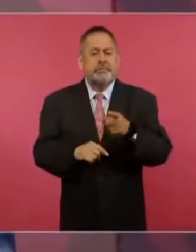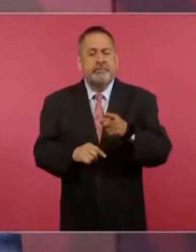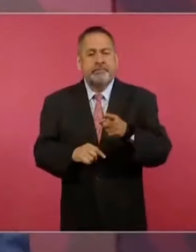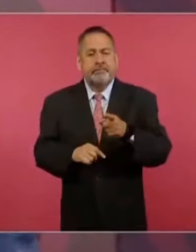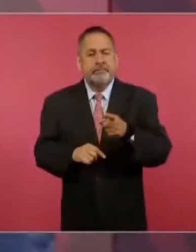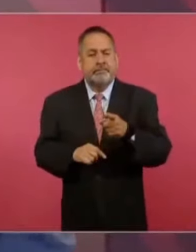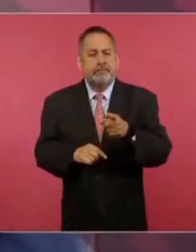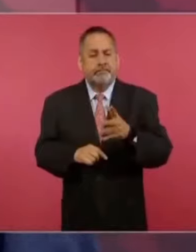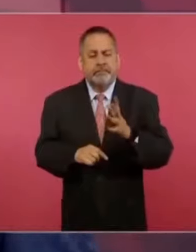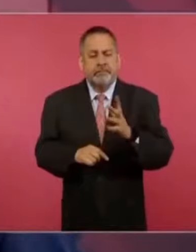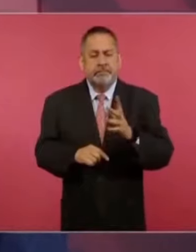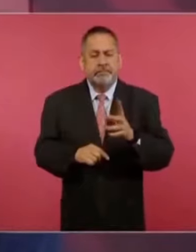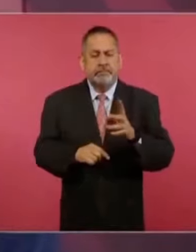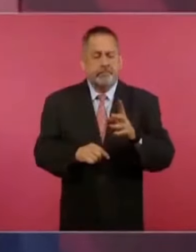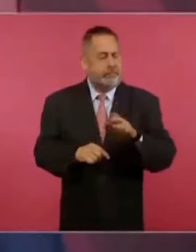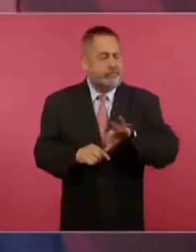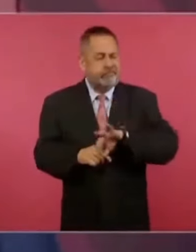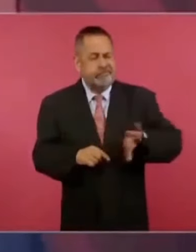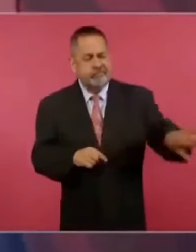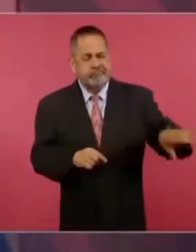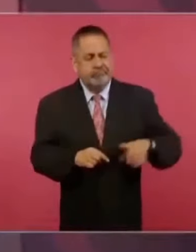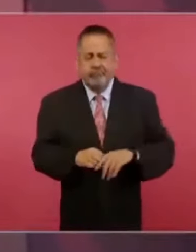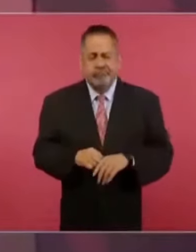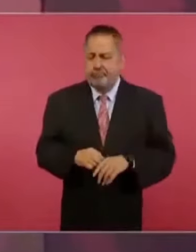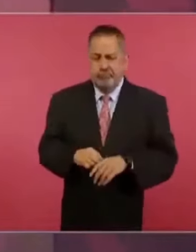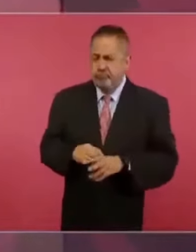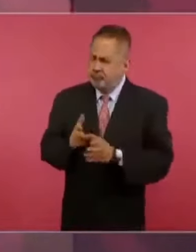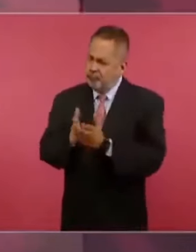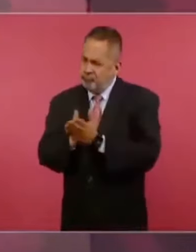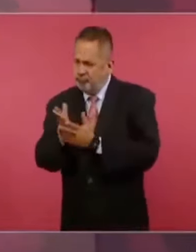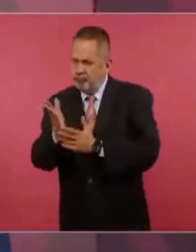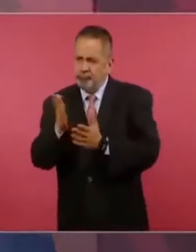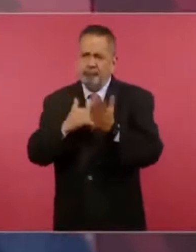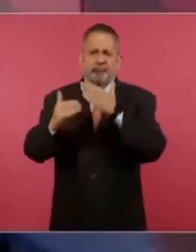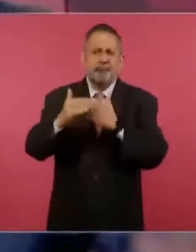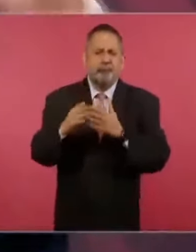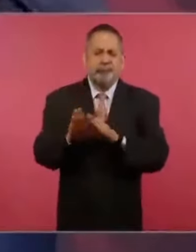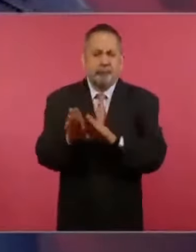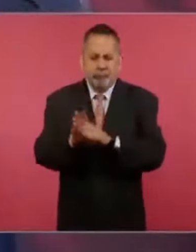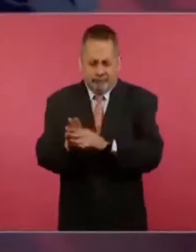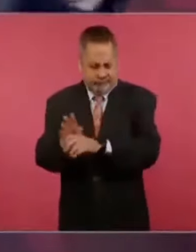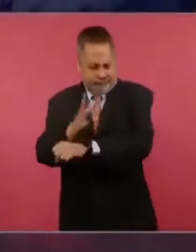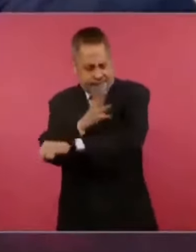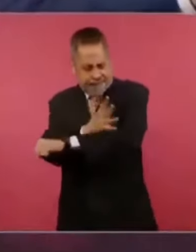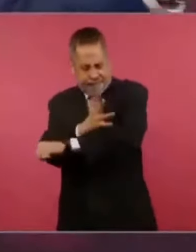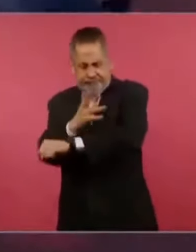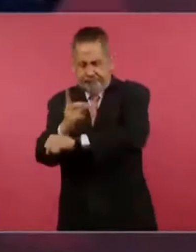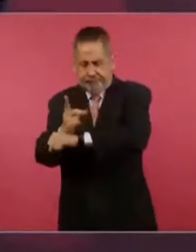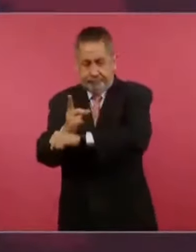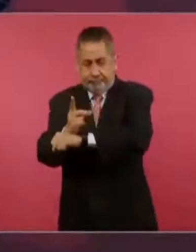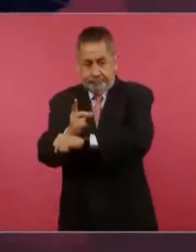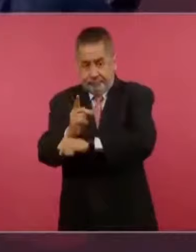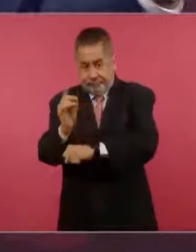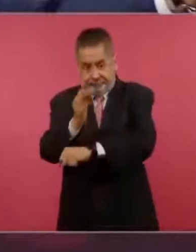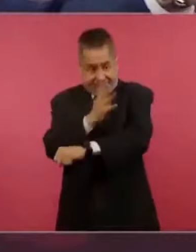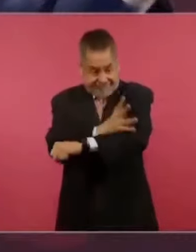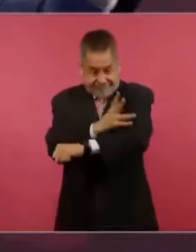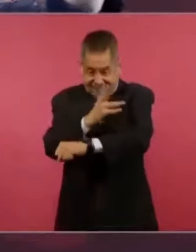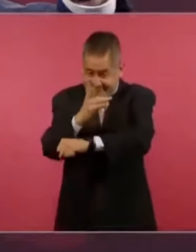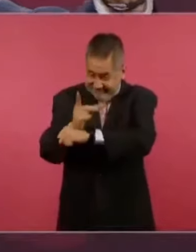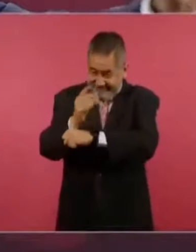de salir adelante es con honestidad. Ese es el escudo